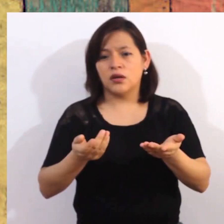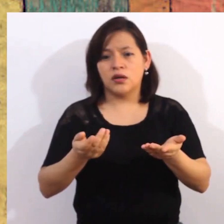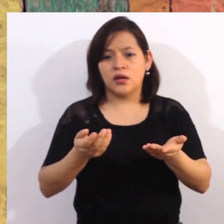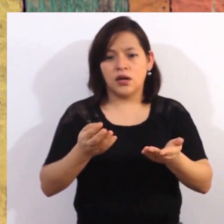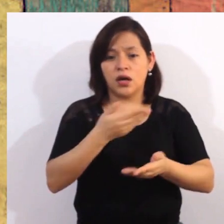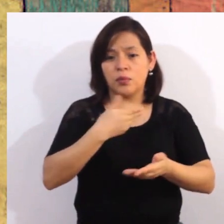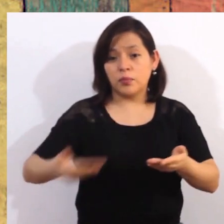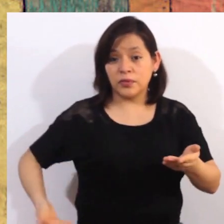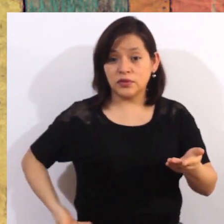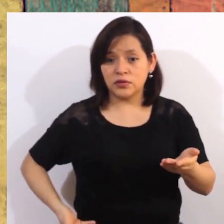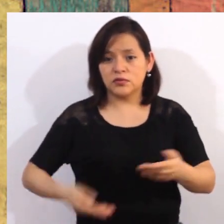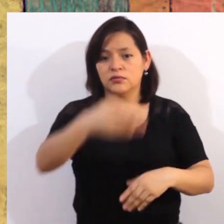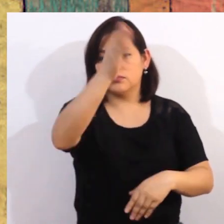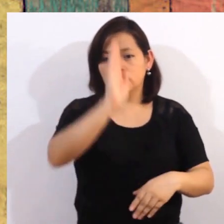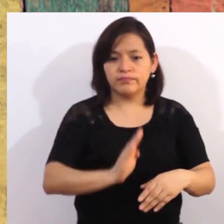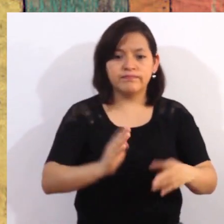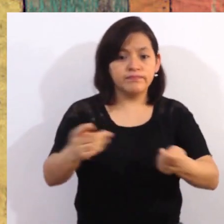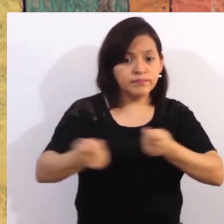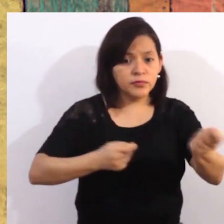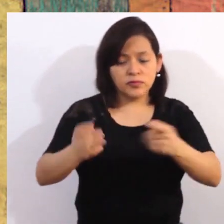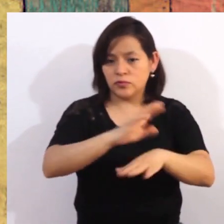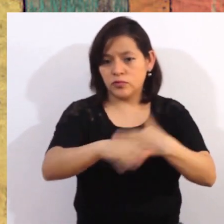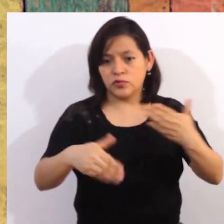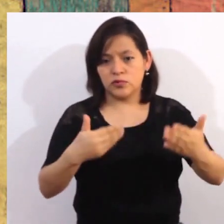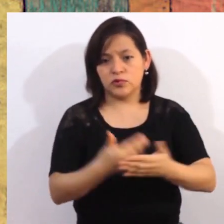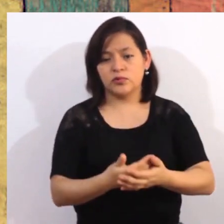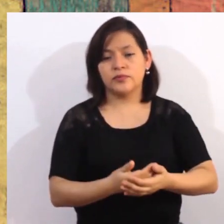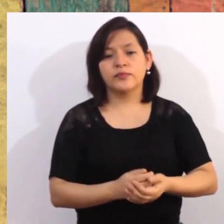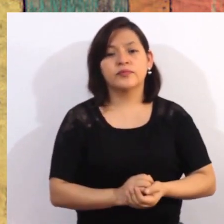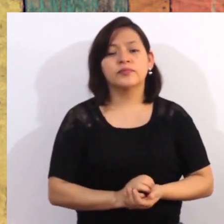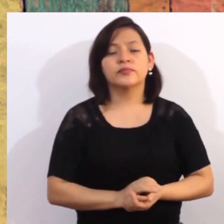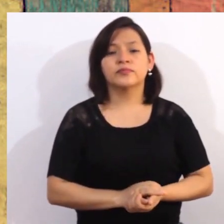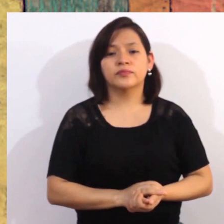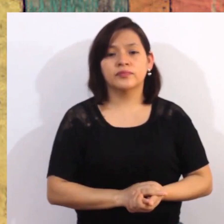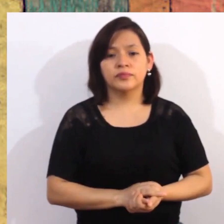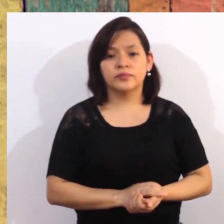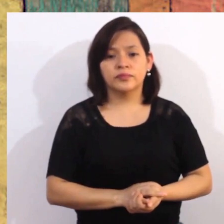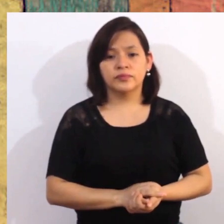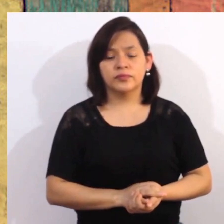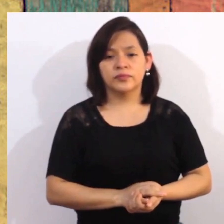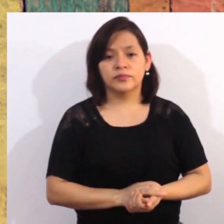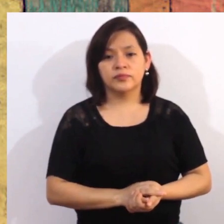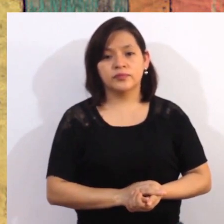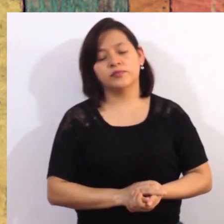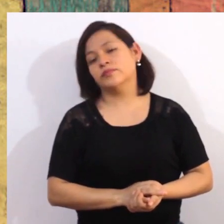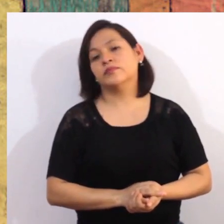Veremos esto a través de algunos ejemplos en los primeros versículos del capítulo 11 de este libro.